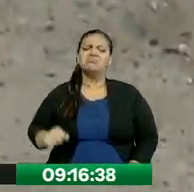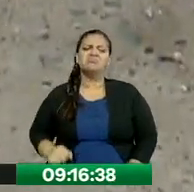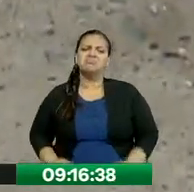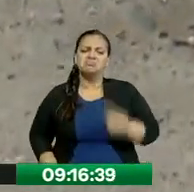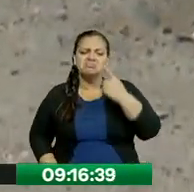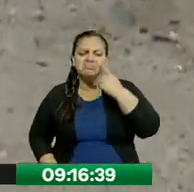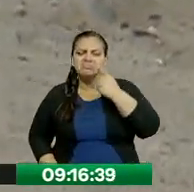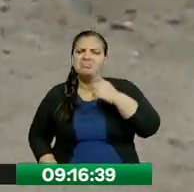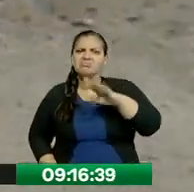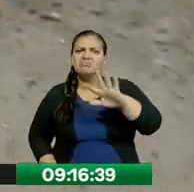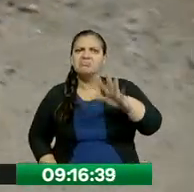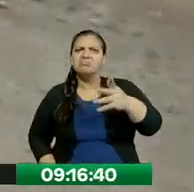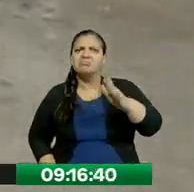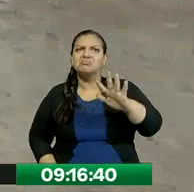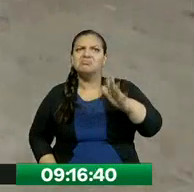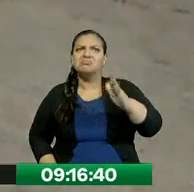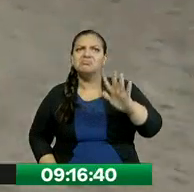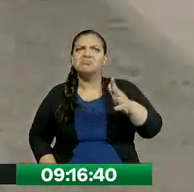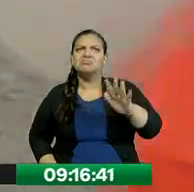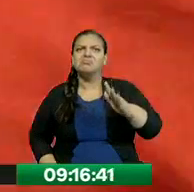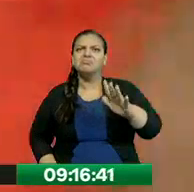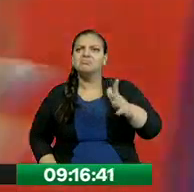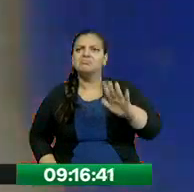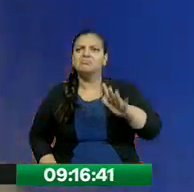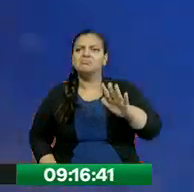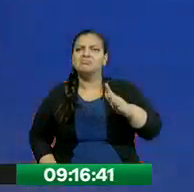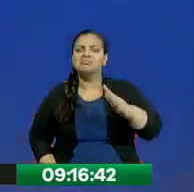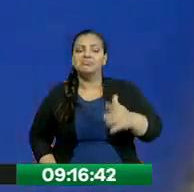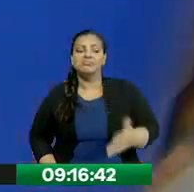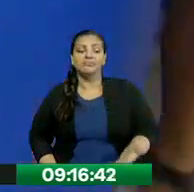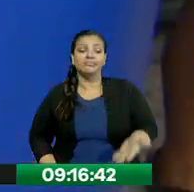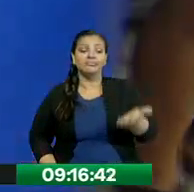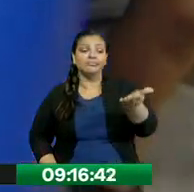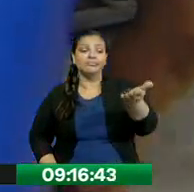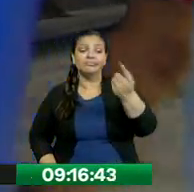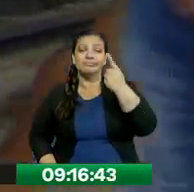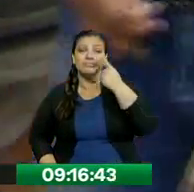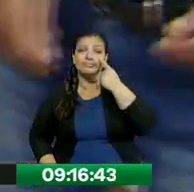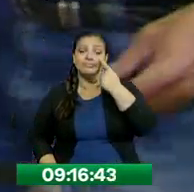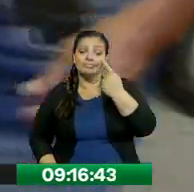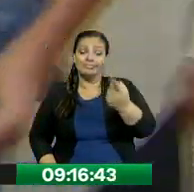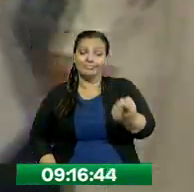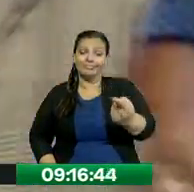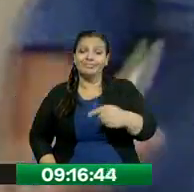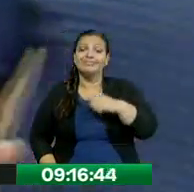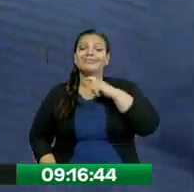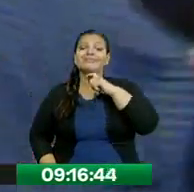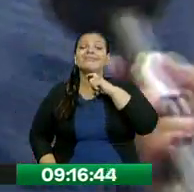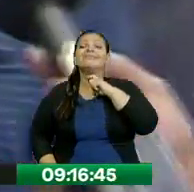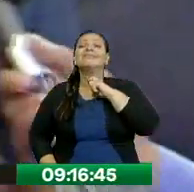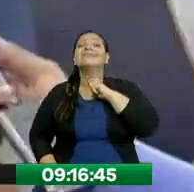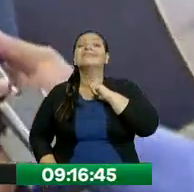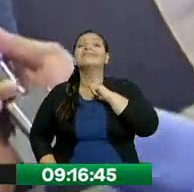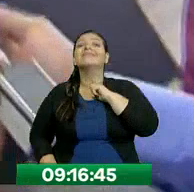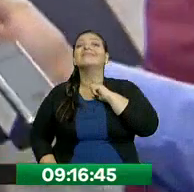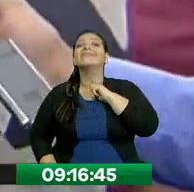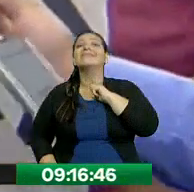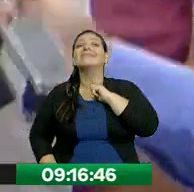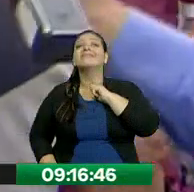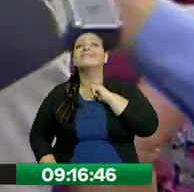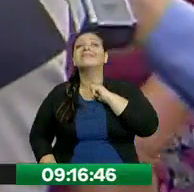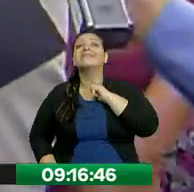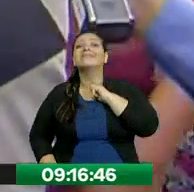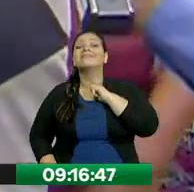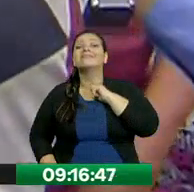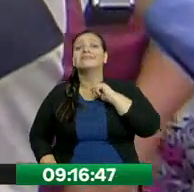jueves y sábado, hoy deberían tener agua. ¿Hay agua? Seca las tuberías, señor, secas. Y la señora alcaldesa cuando se... Dicen que no